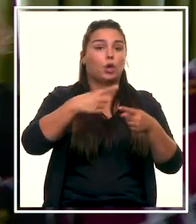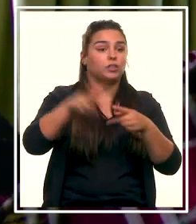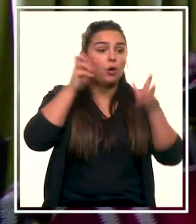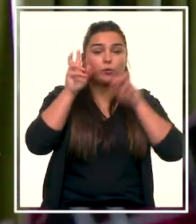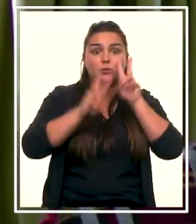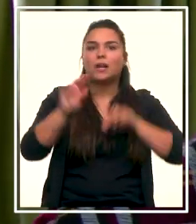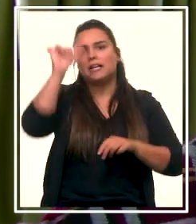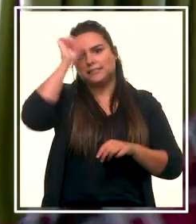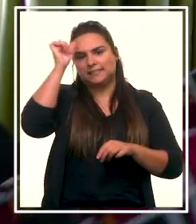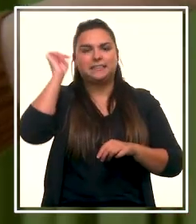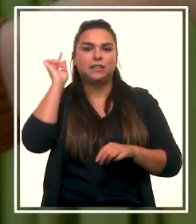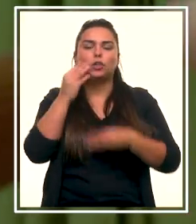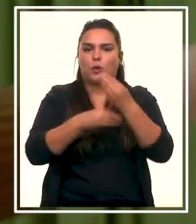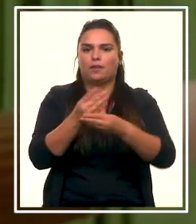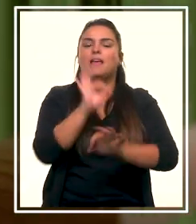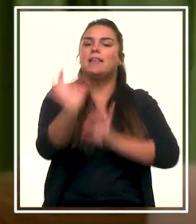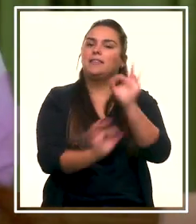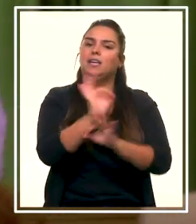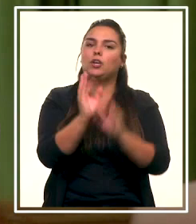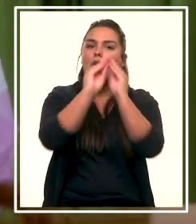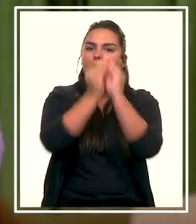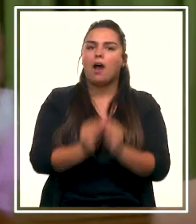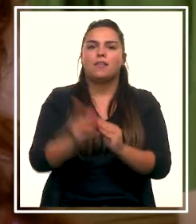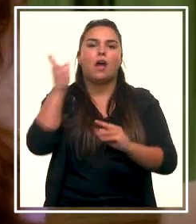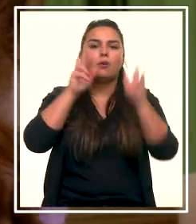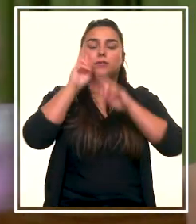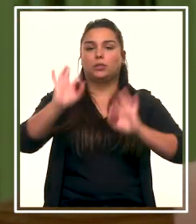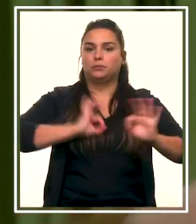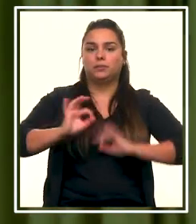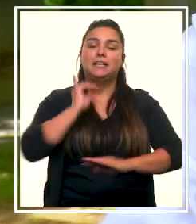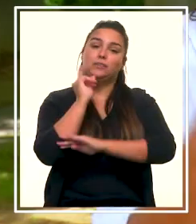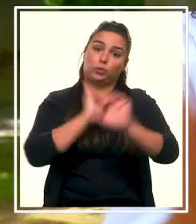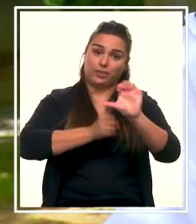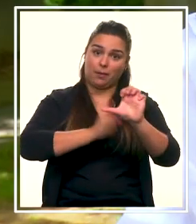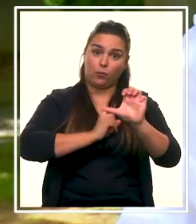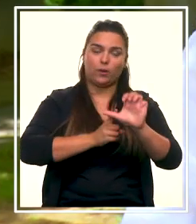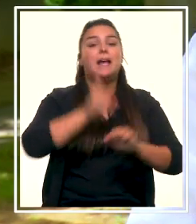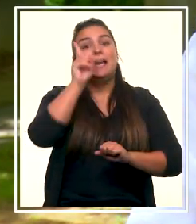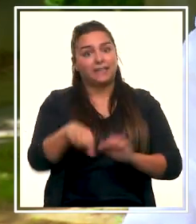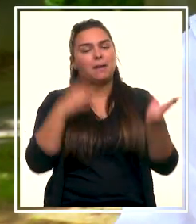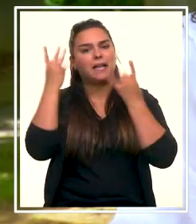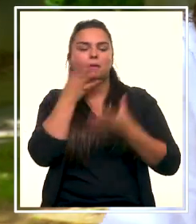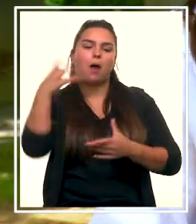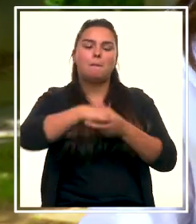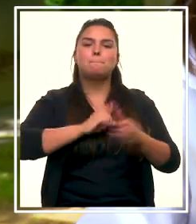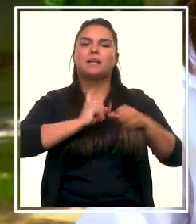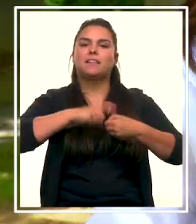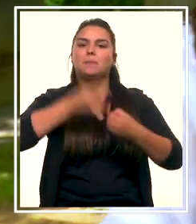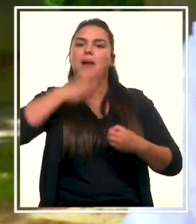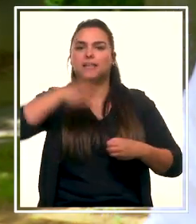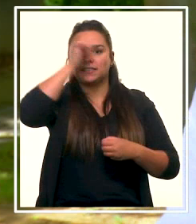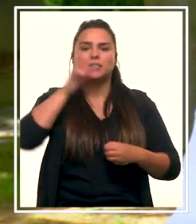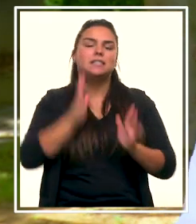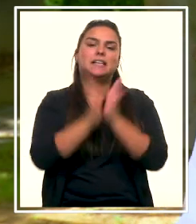chicos del ciclo de realización de audiovisuales y espectáculos del Instituto Extremadura, y en la actividad también participan los chicos del Santa